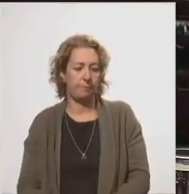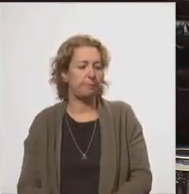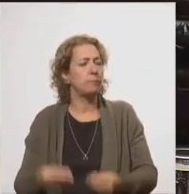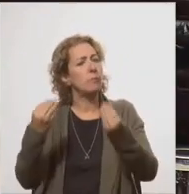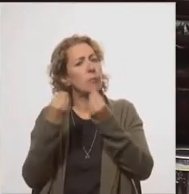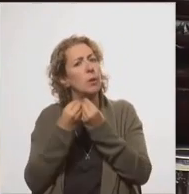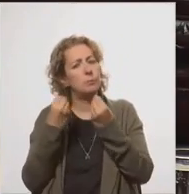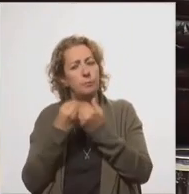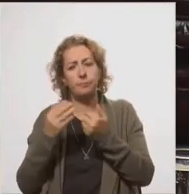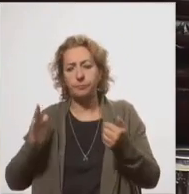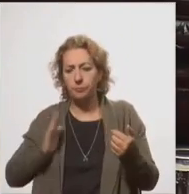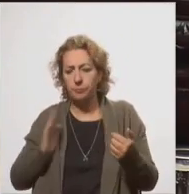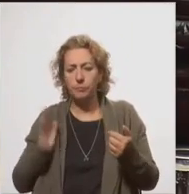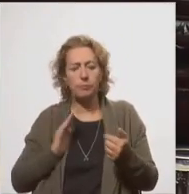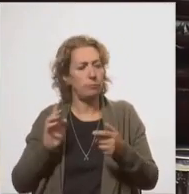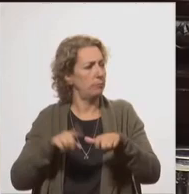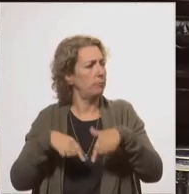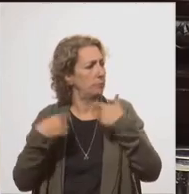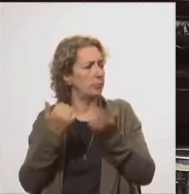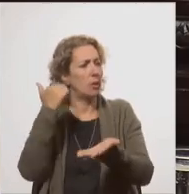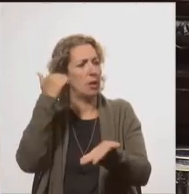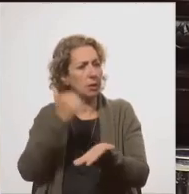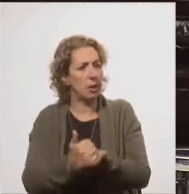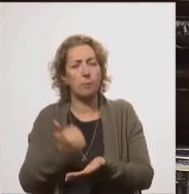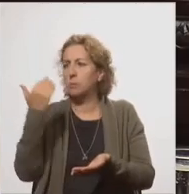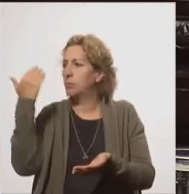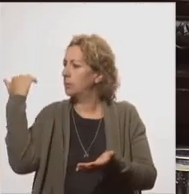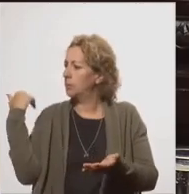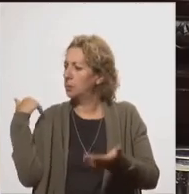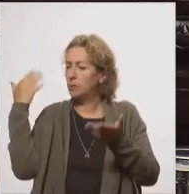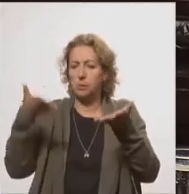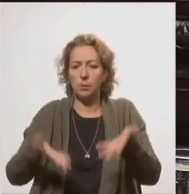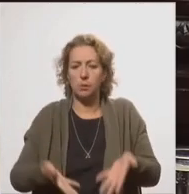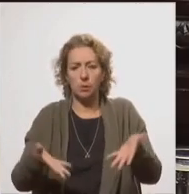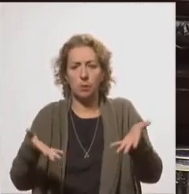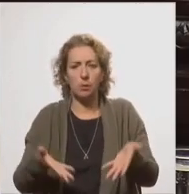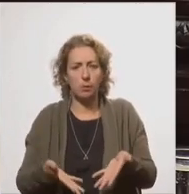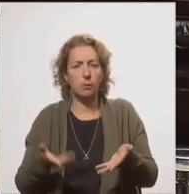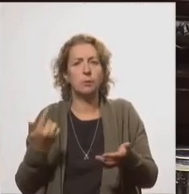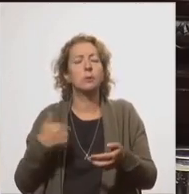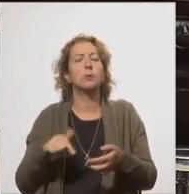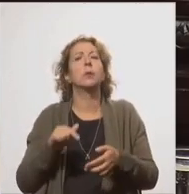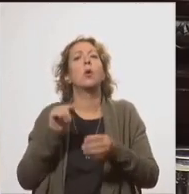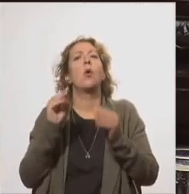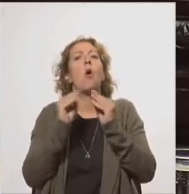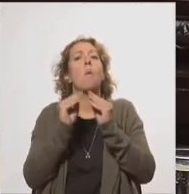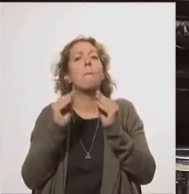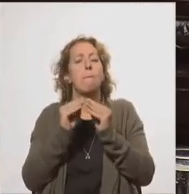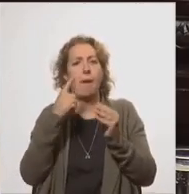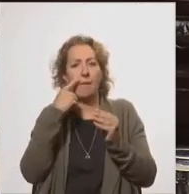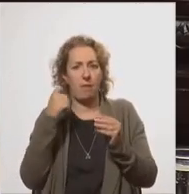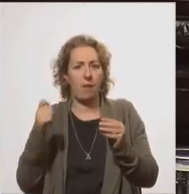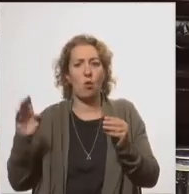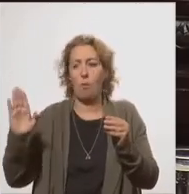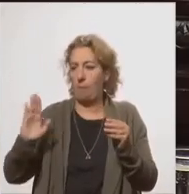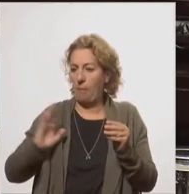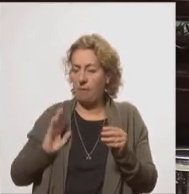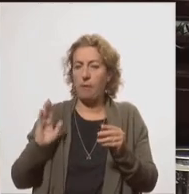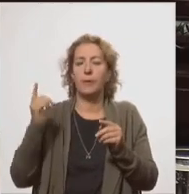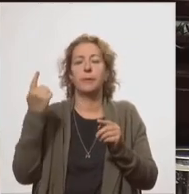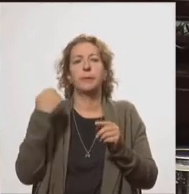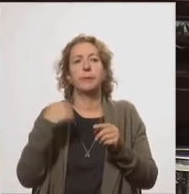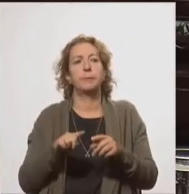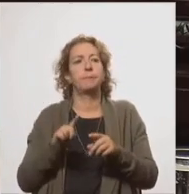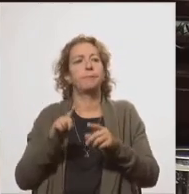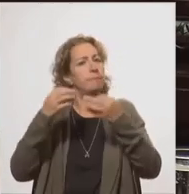las mujeres con quienes estamos y estaremos en deuda como ciudadanía. Los compañeros y compañeras de este cuerpo